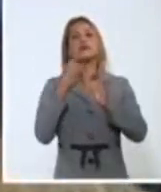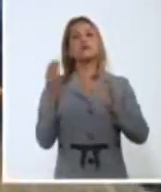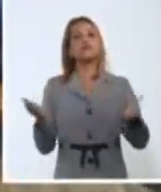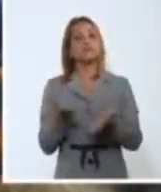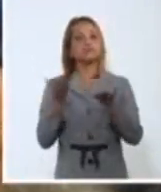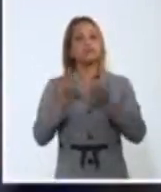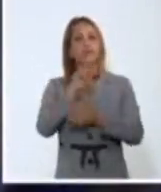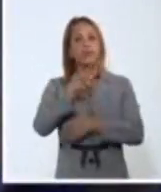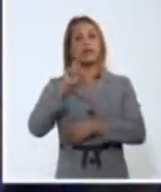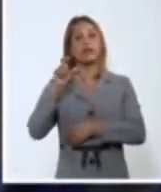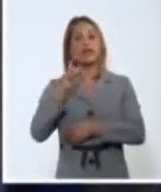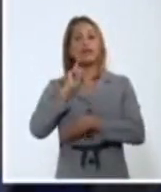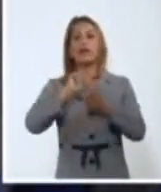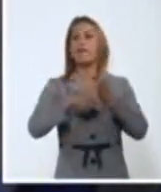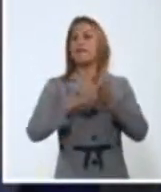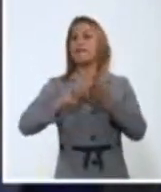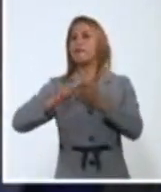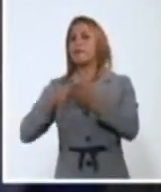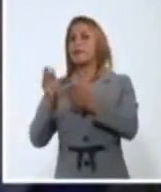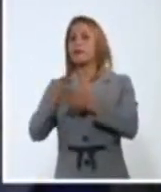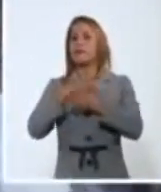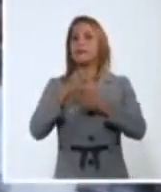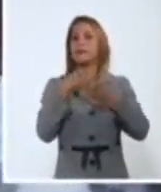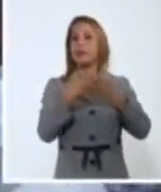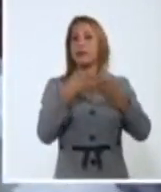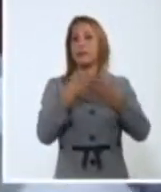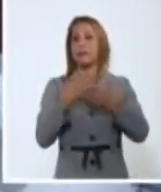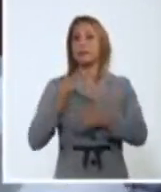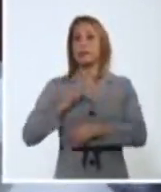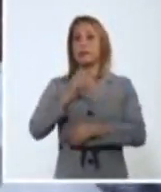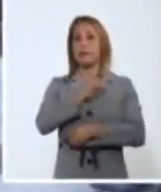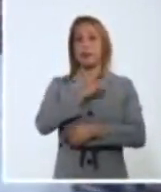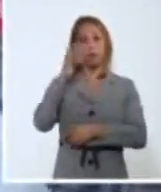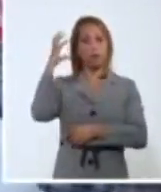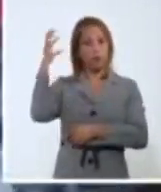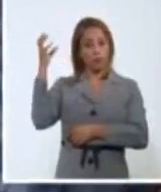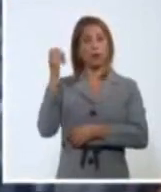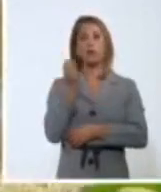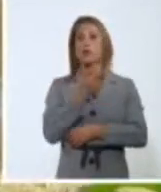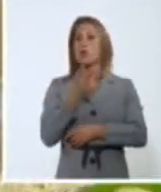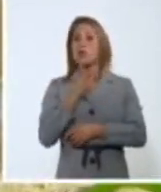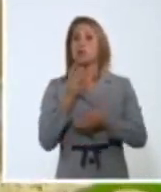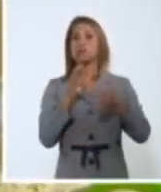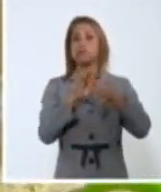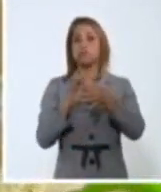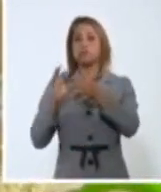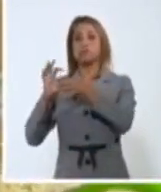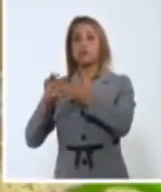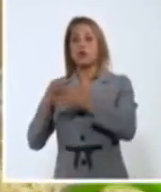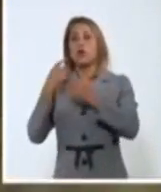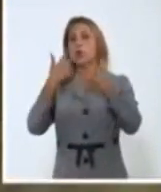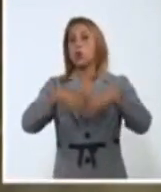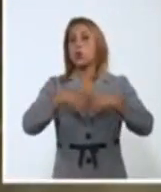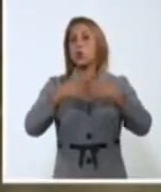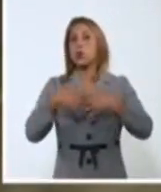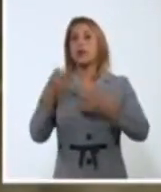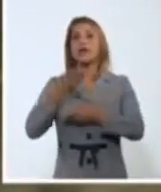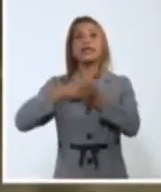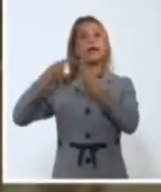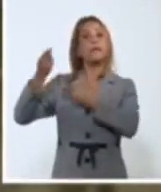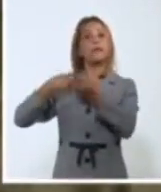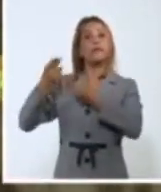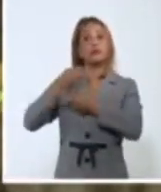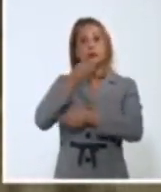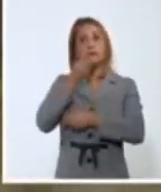la firma de contratos entre el sector empresarial y el privado, el encadenamiento productivo y la sustitución de importaciones que pueden asumirse con